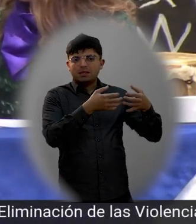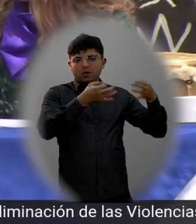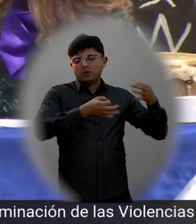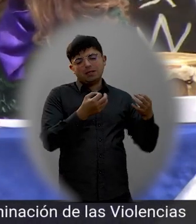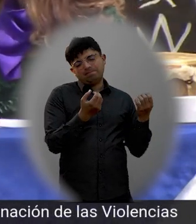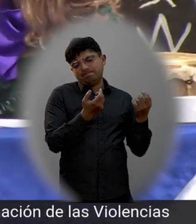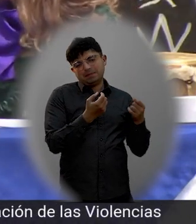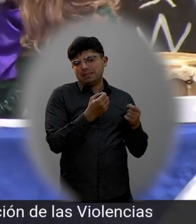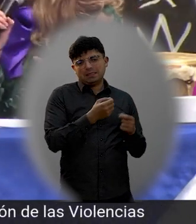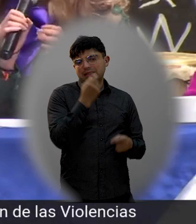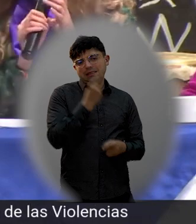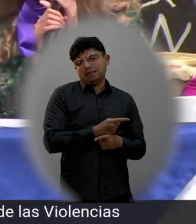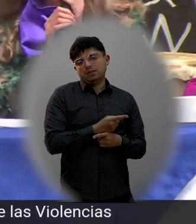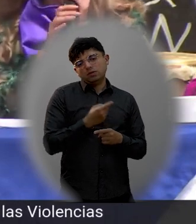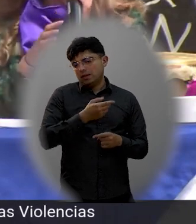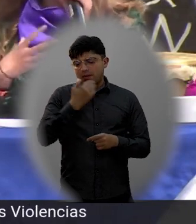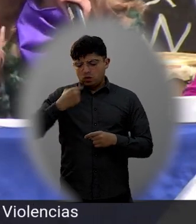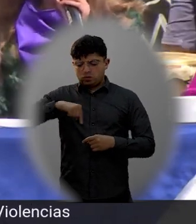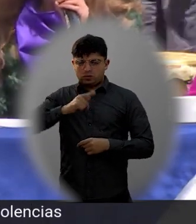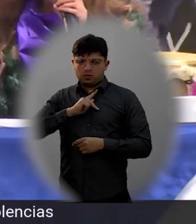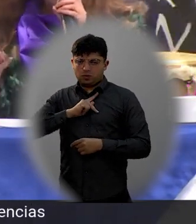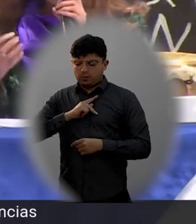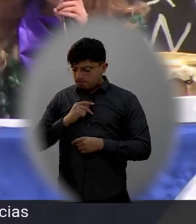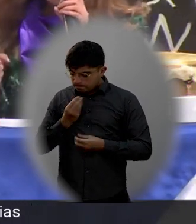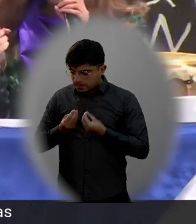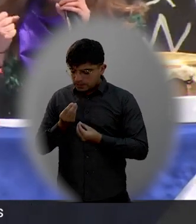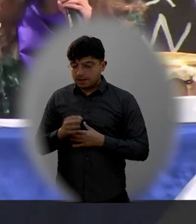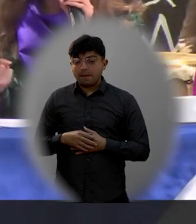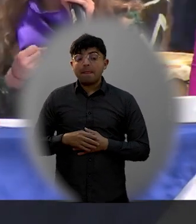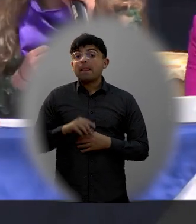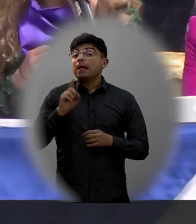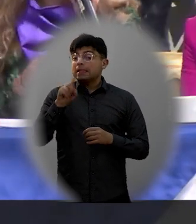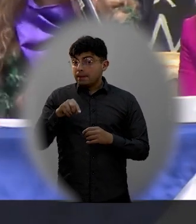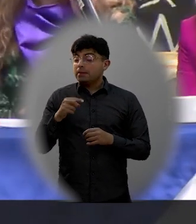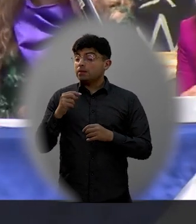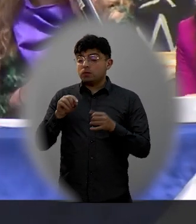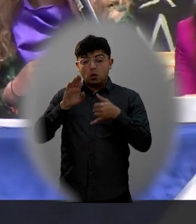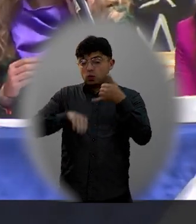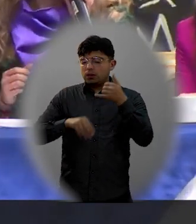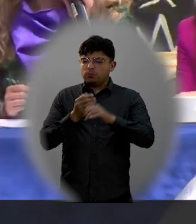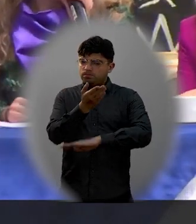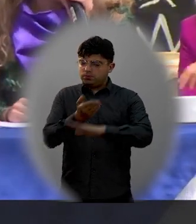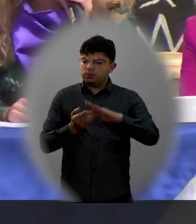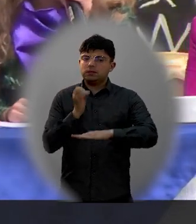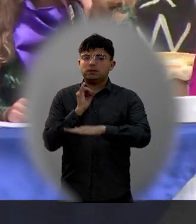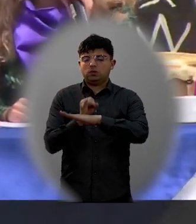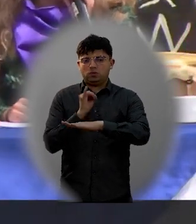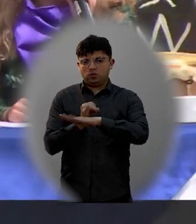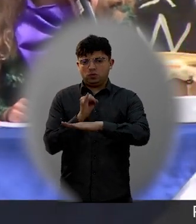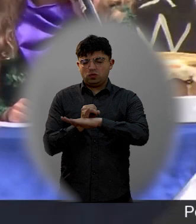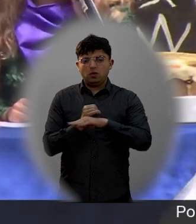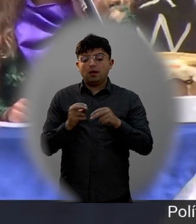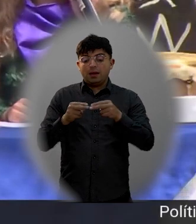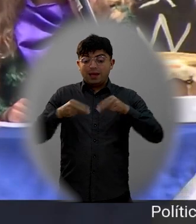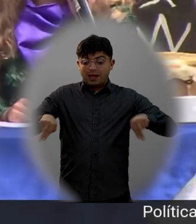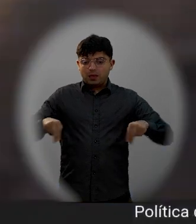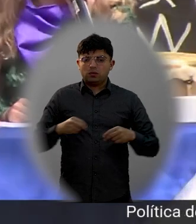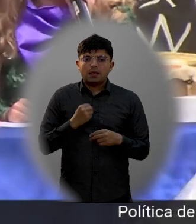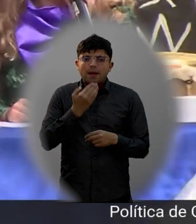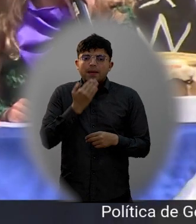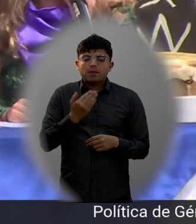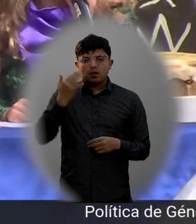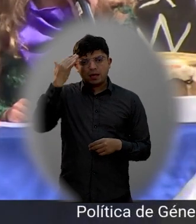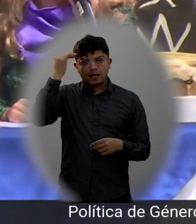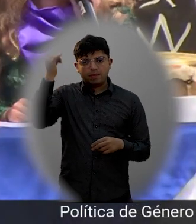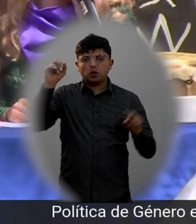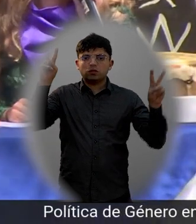como eso. Y por último, creo que también es importante recalcar la exigencia que se hace a la institución de generar permisos académicos